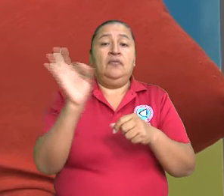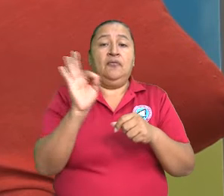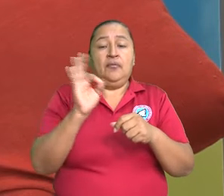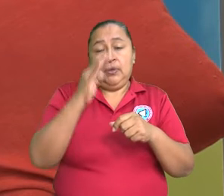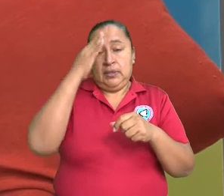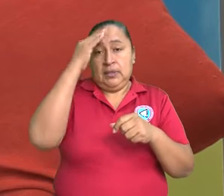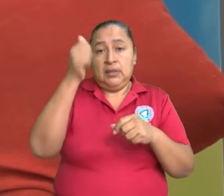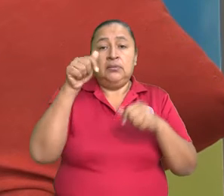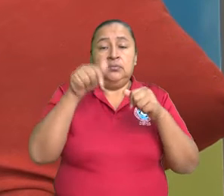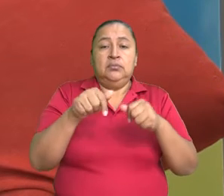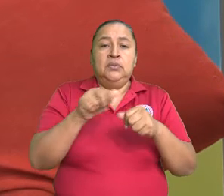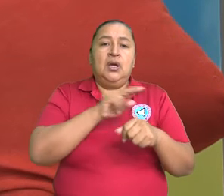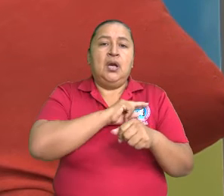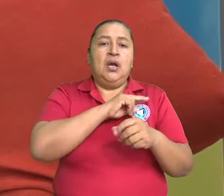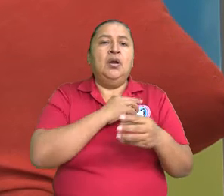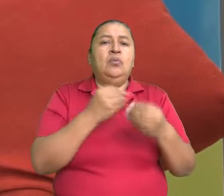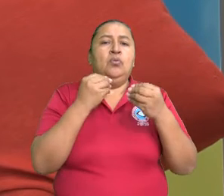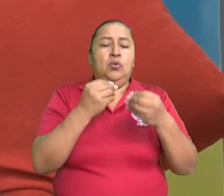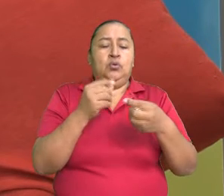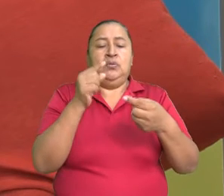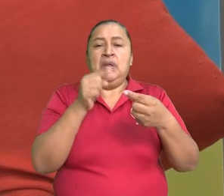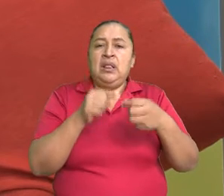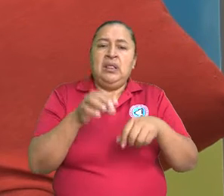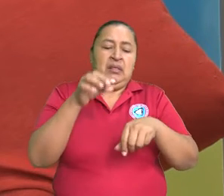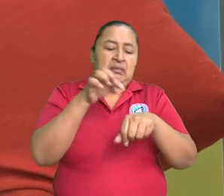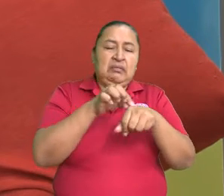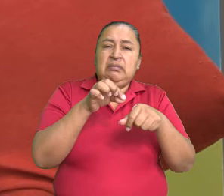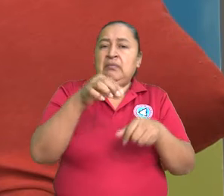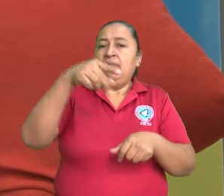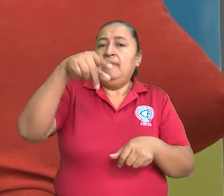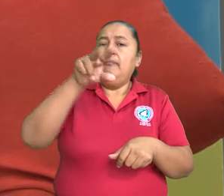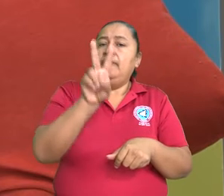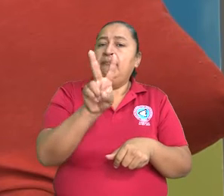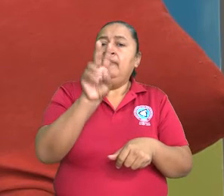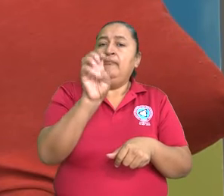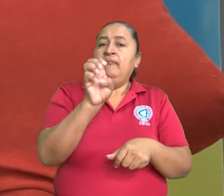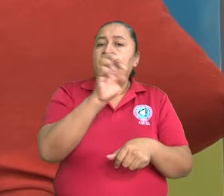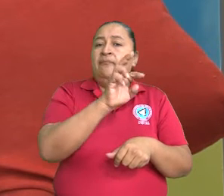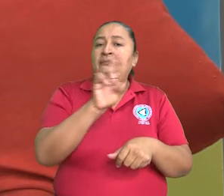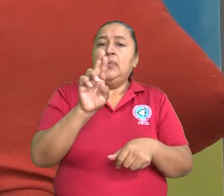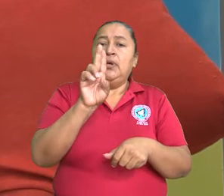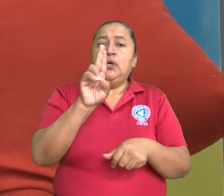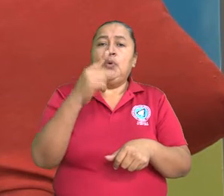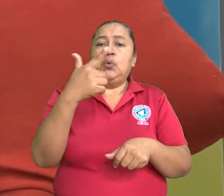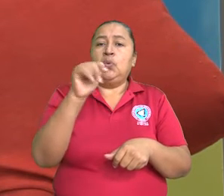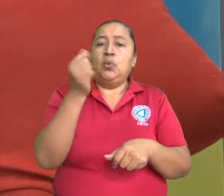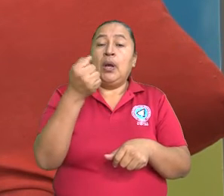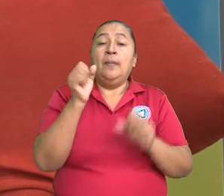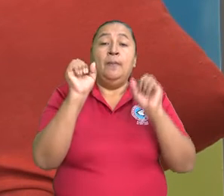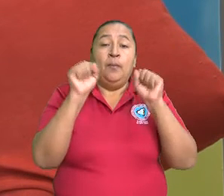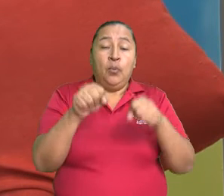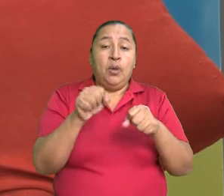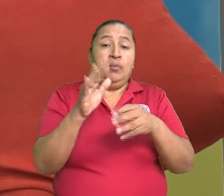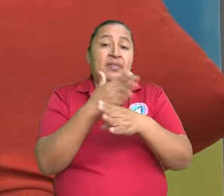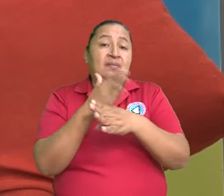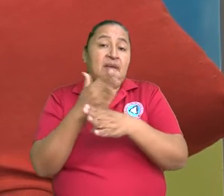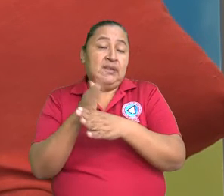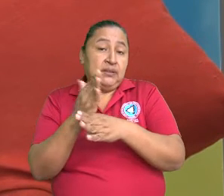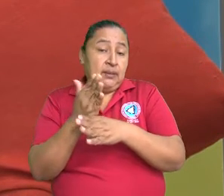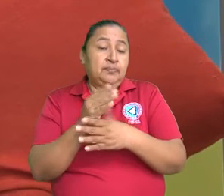Generalmente existen múltiples tipos de verrugas que hay en los genitales que se pueden diferenciar unas con